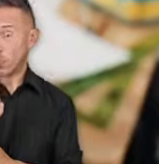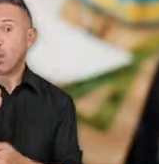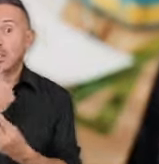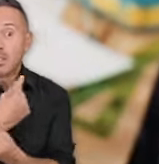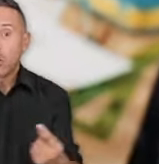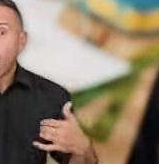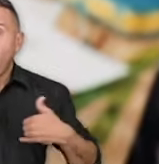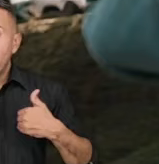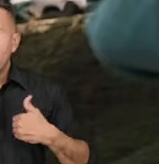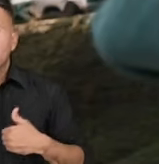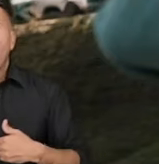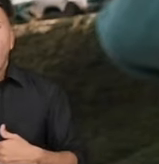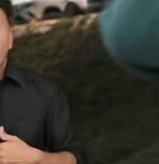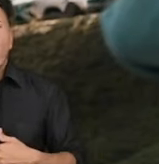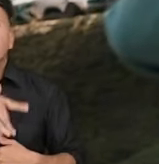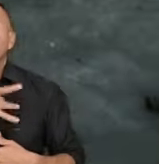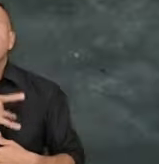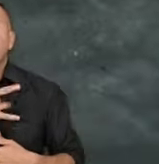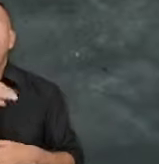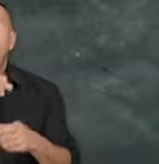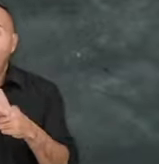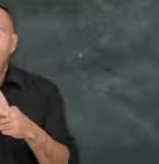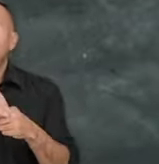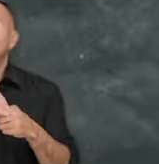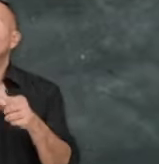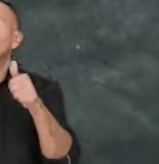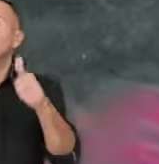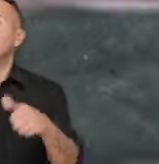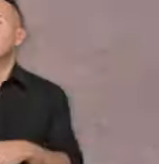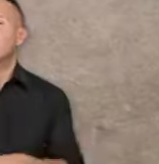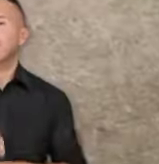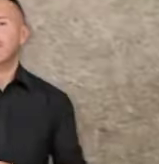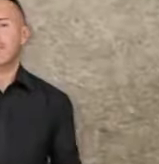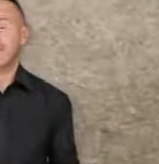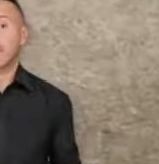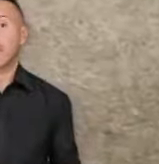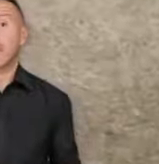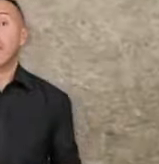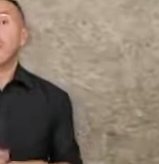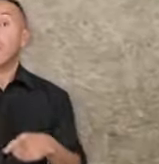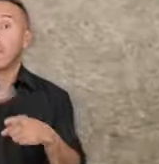2021 fue escuchada. Que se arreglen los parques y canchas.